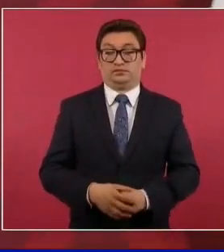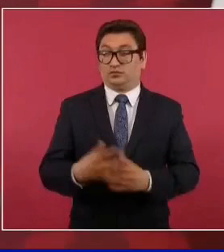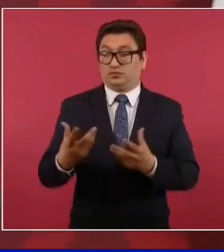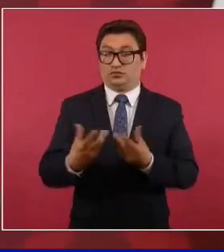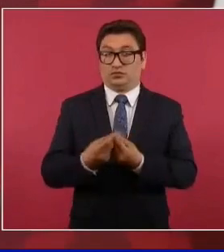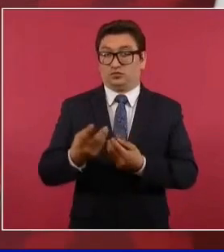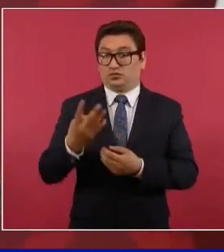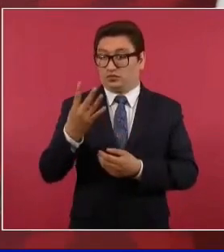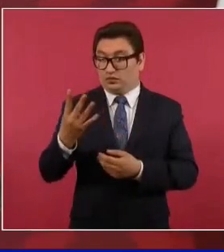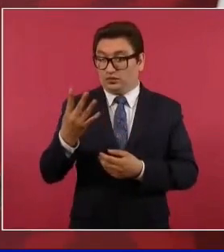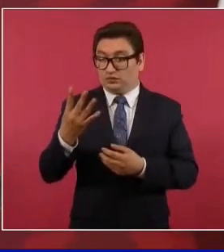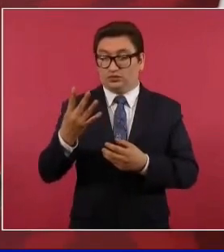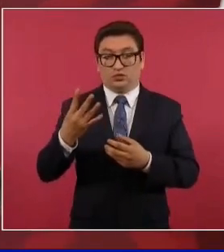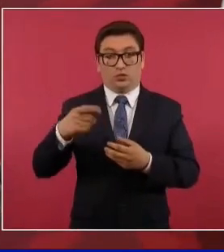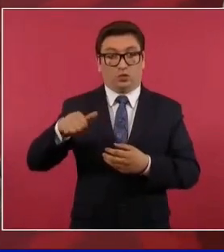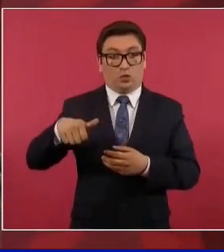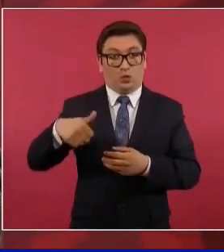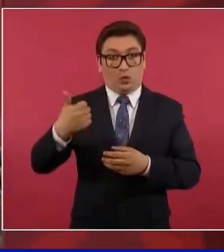de los 11.